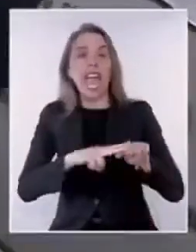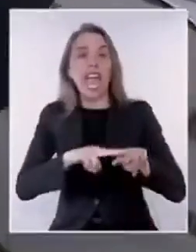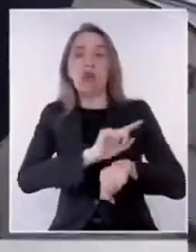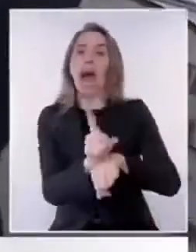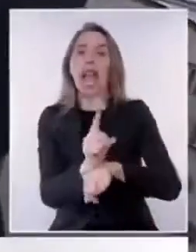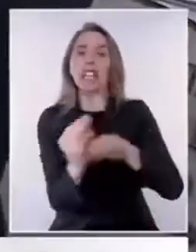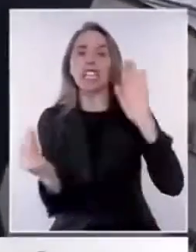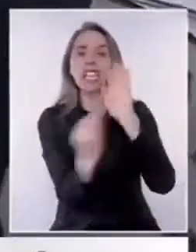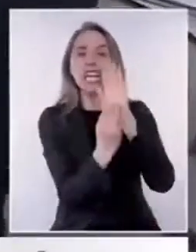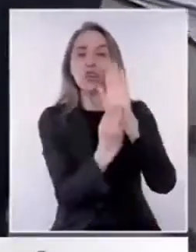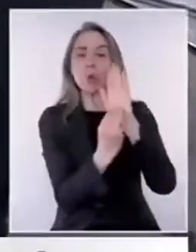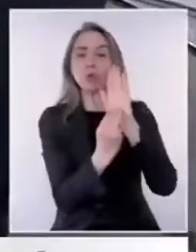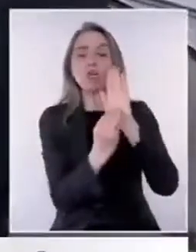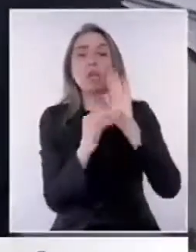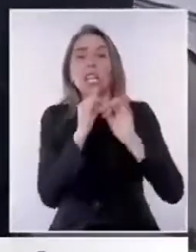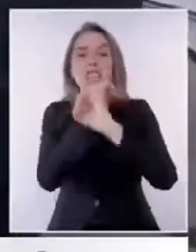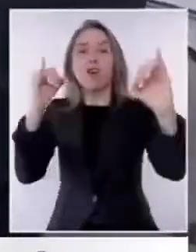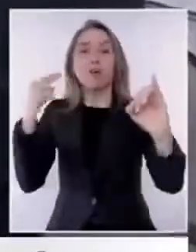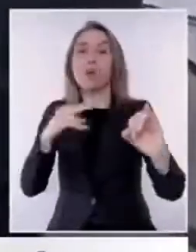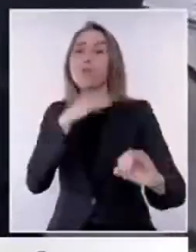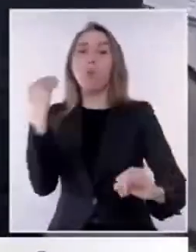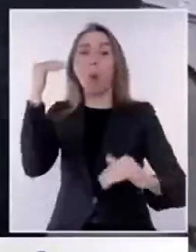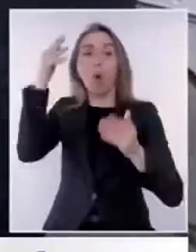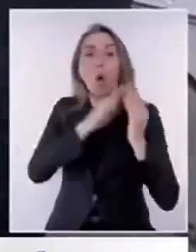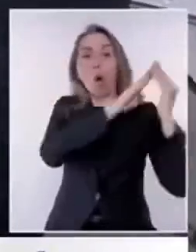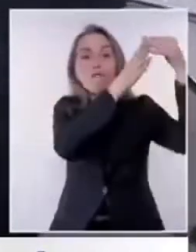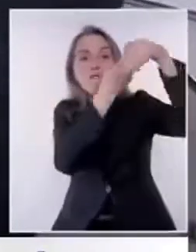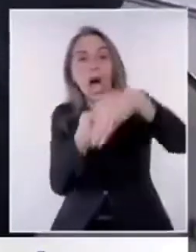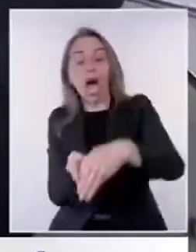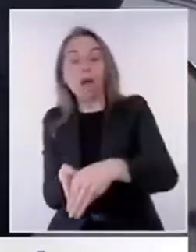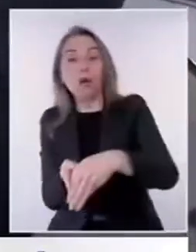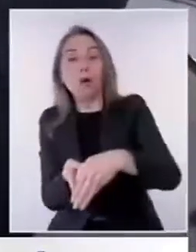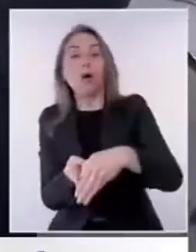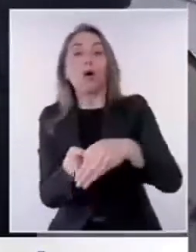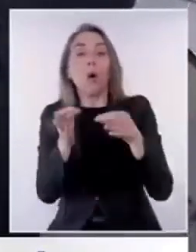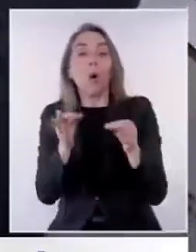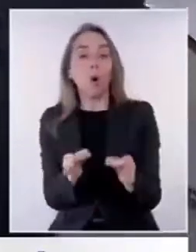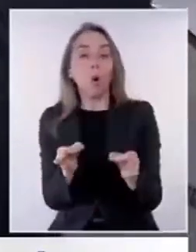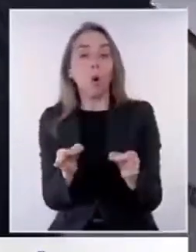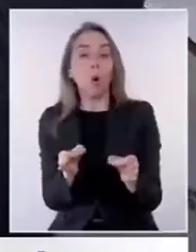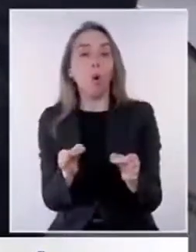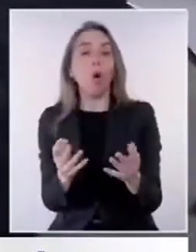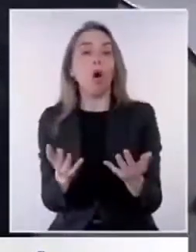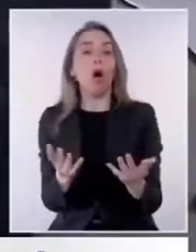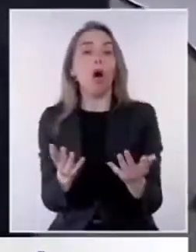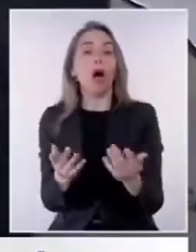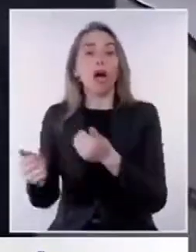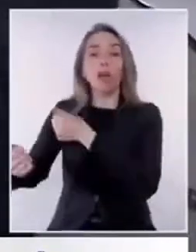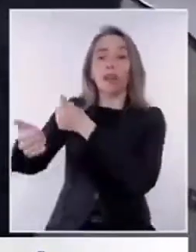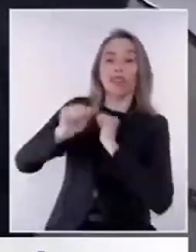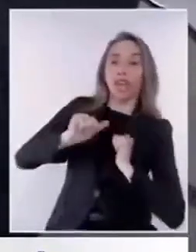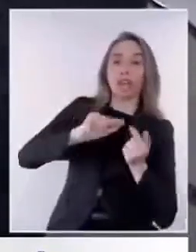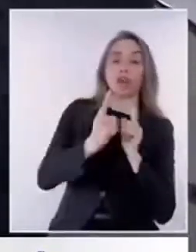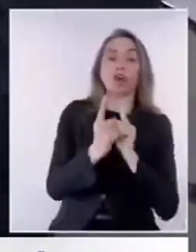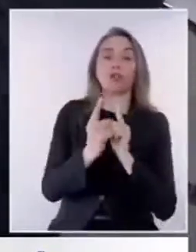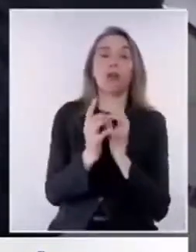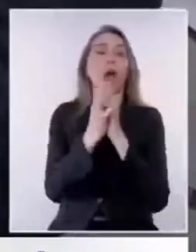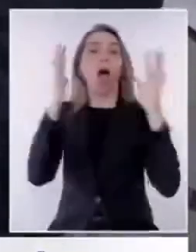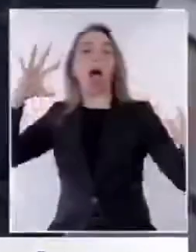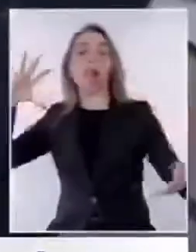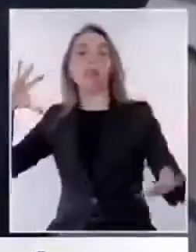inmediatamente, una vez que se conoció la noticia y generó efectivamente, son de estas derrotas que se convierten en grandes